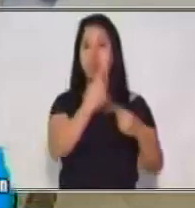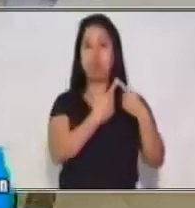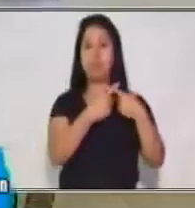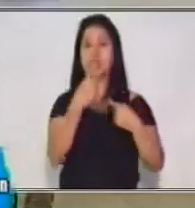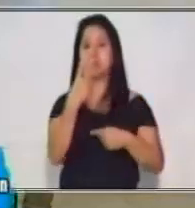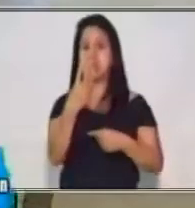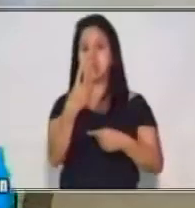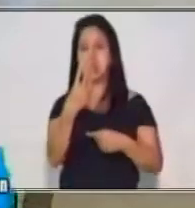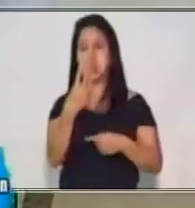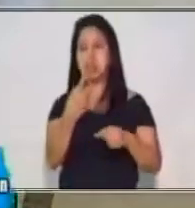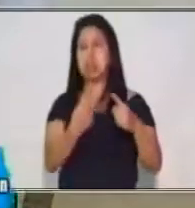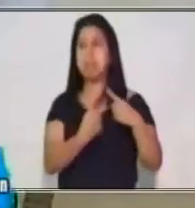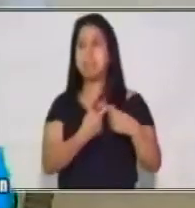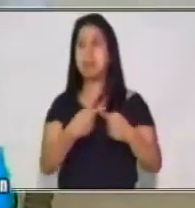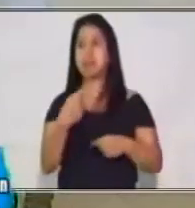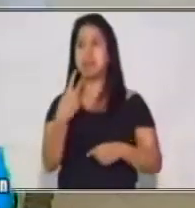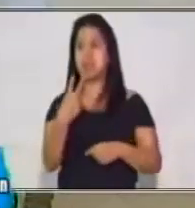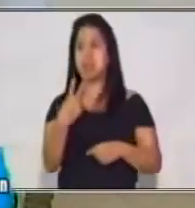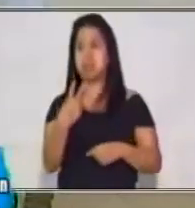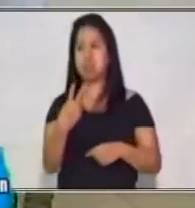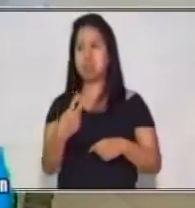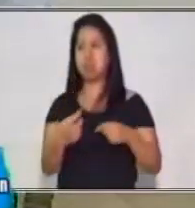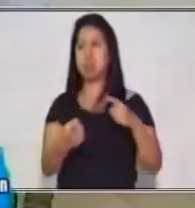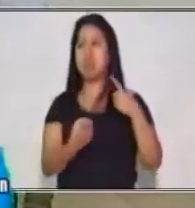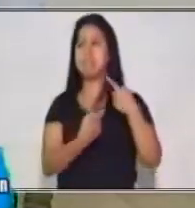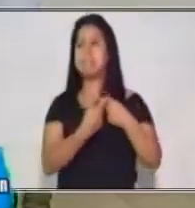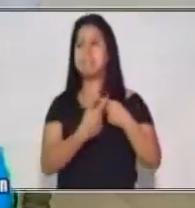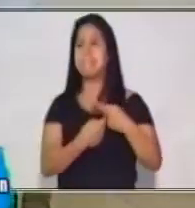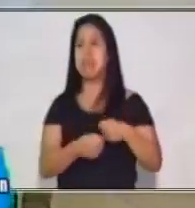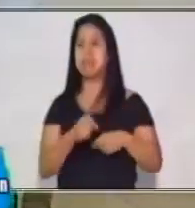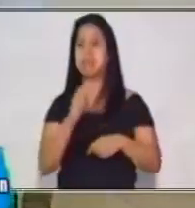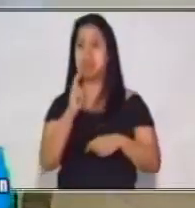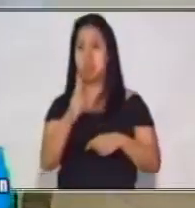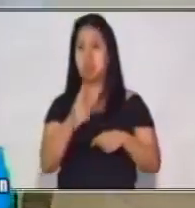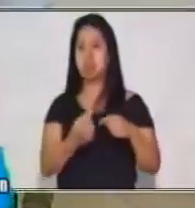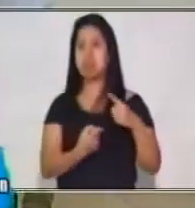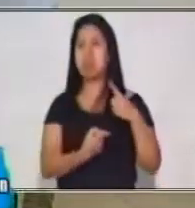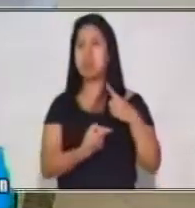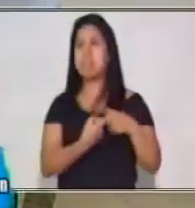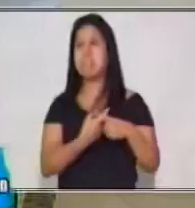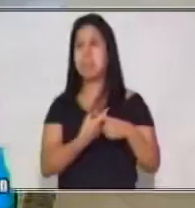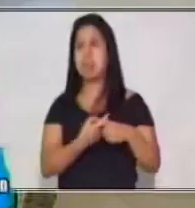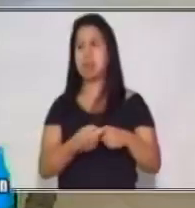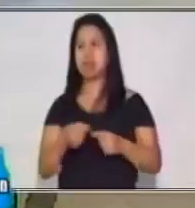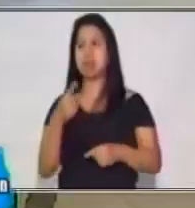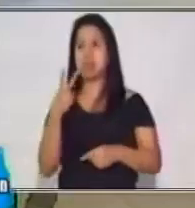más personas ni menos personas. Si esto sucede es porque hice mal el